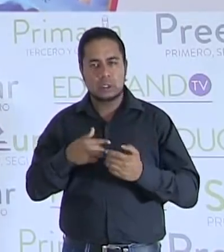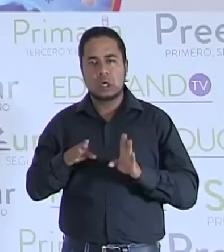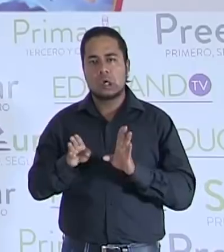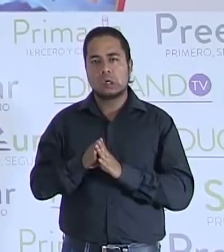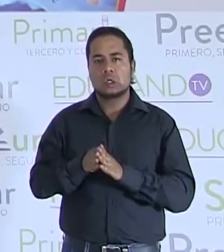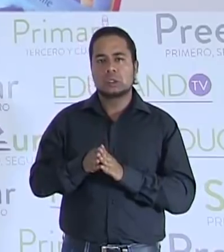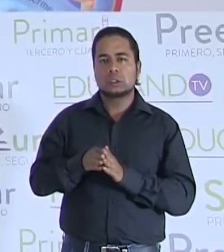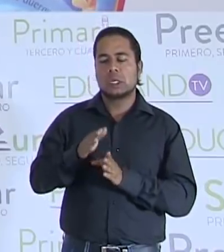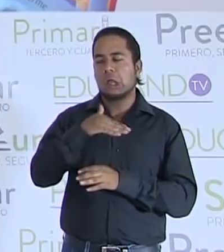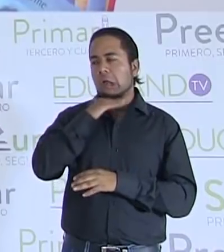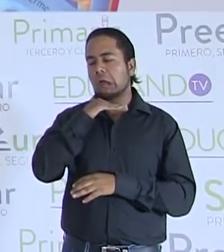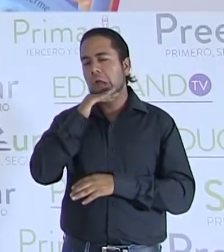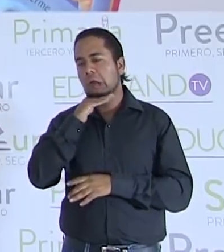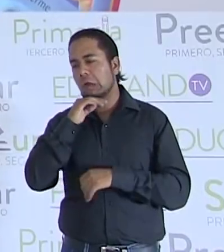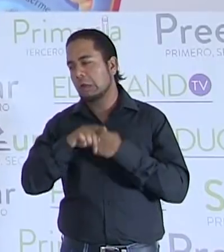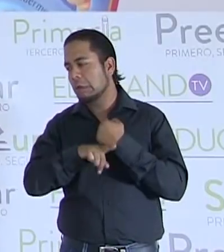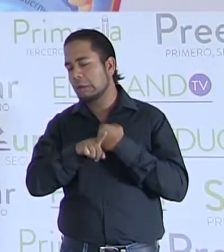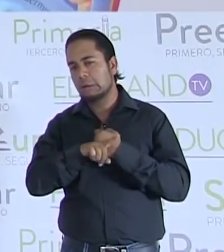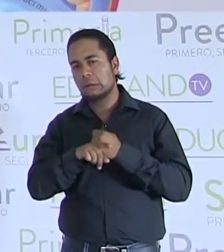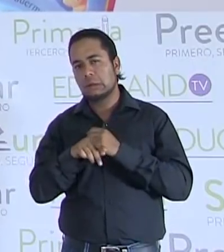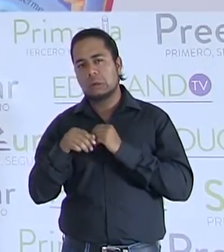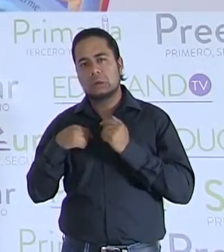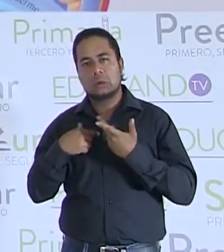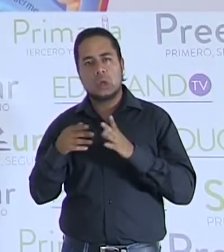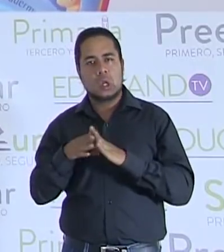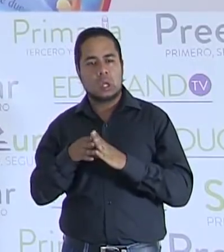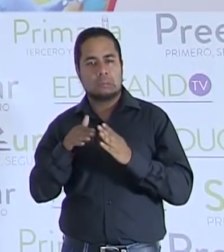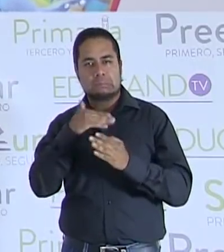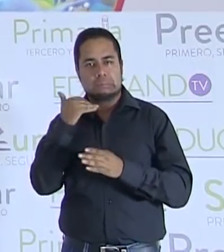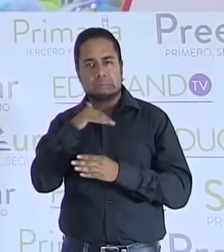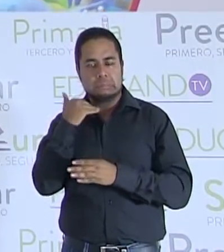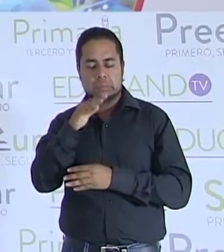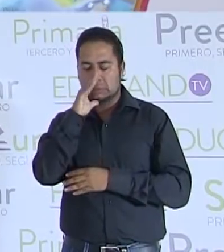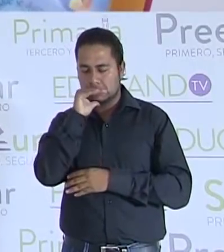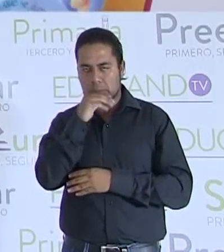nos lleven los problemas hacia rumbos que nosotros no queremos.